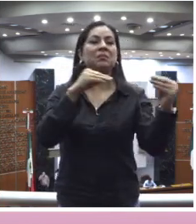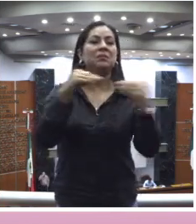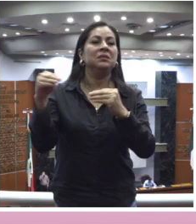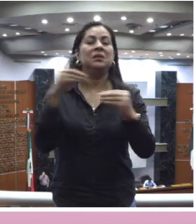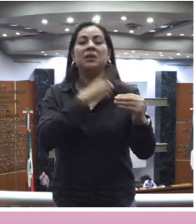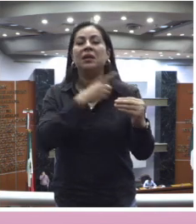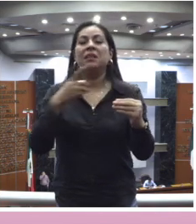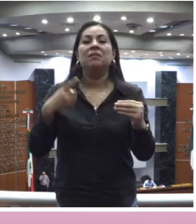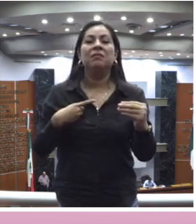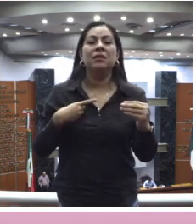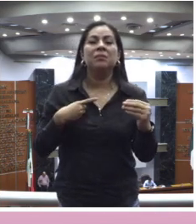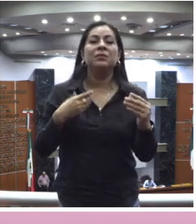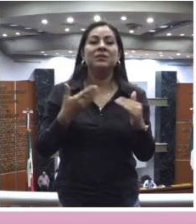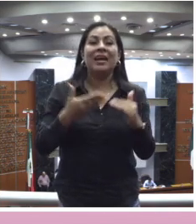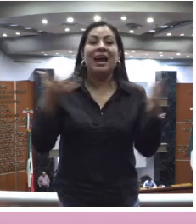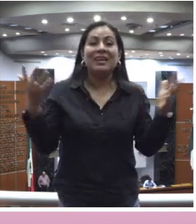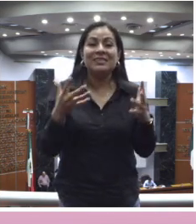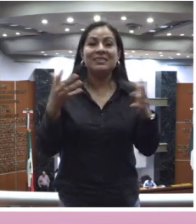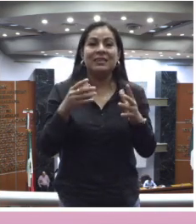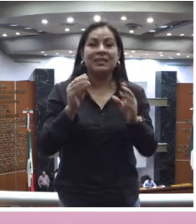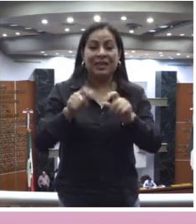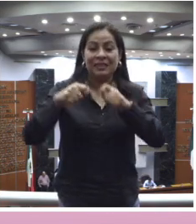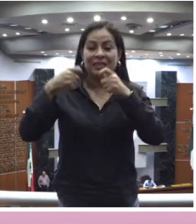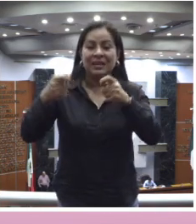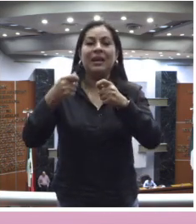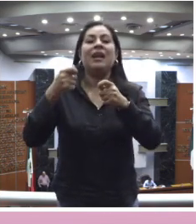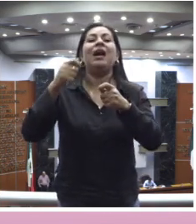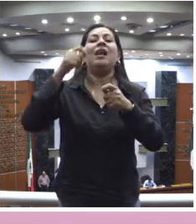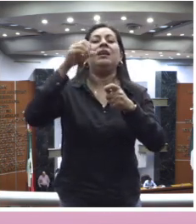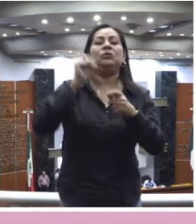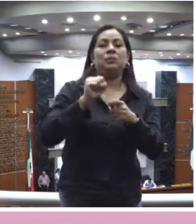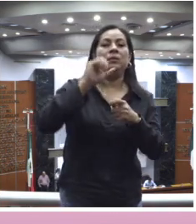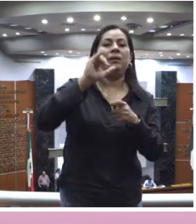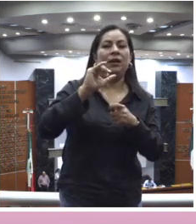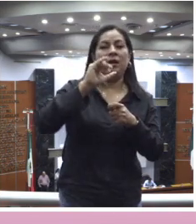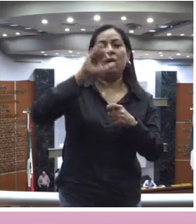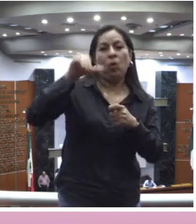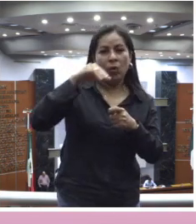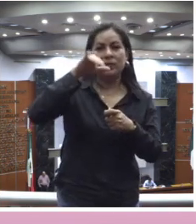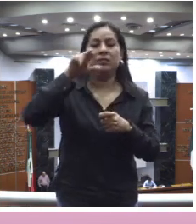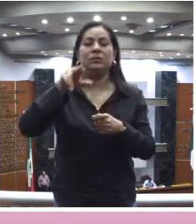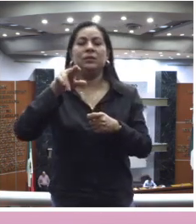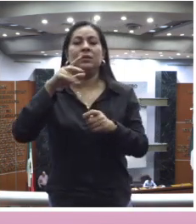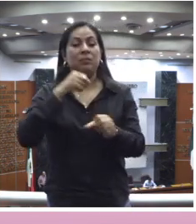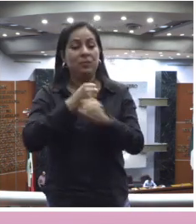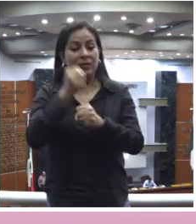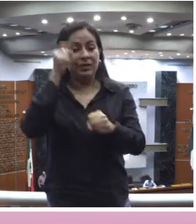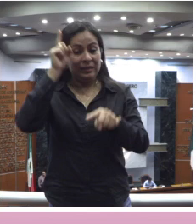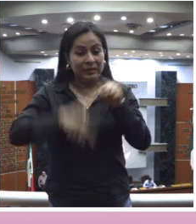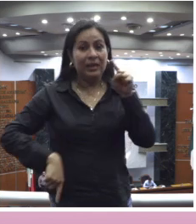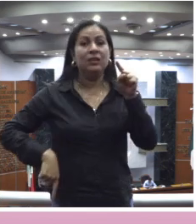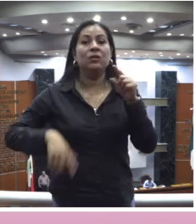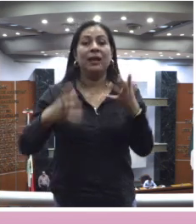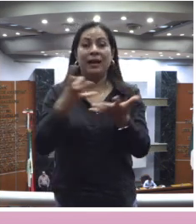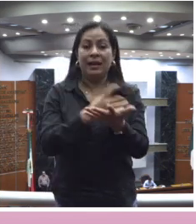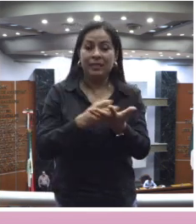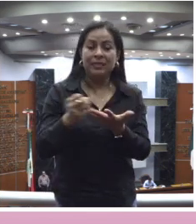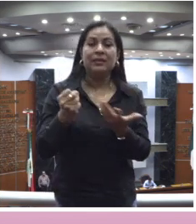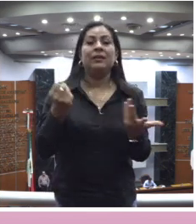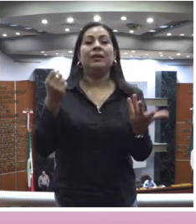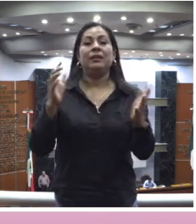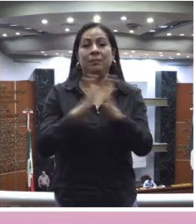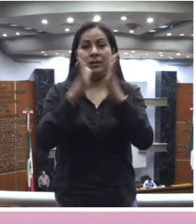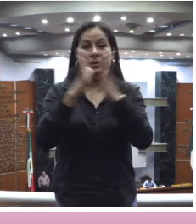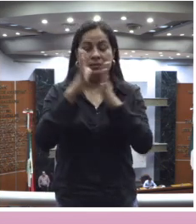debíamos haber hecho llegar a la Suprema Corte, violando, por cierto, la garantía de audiencia de